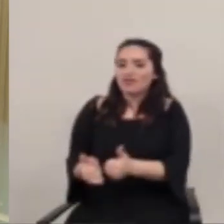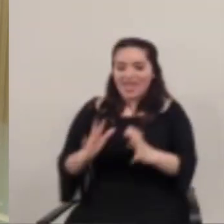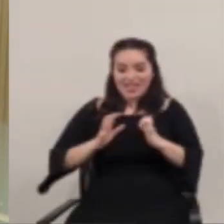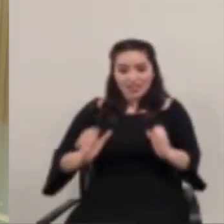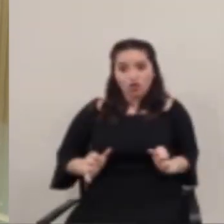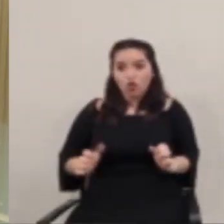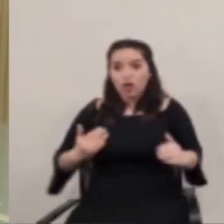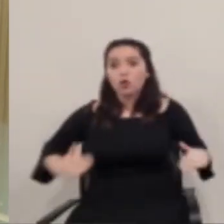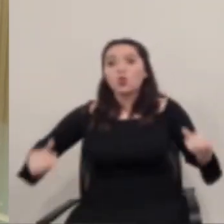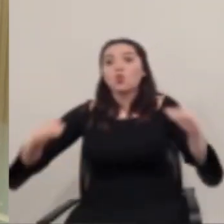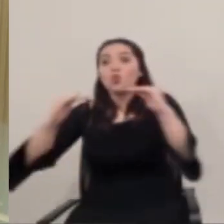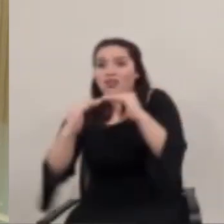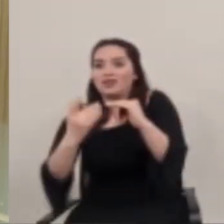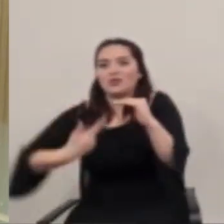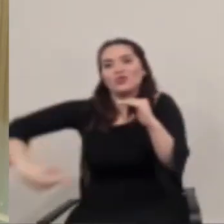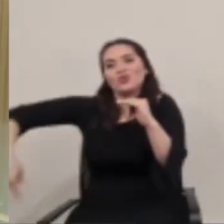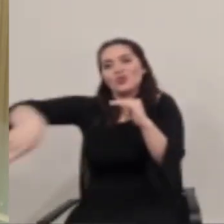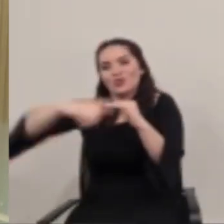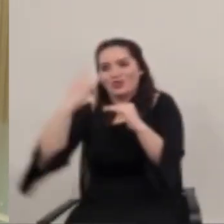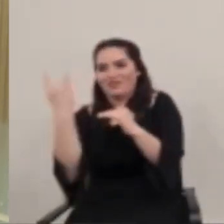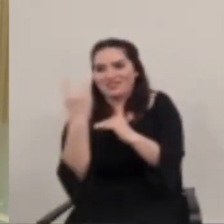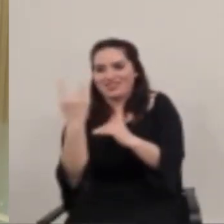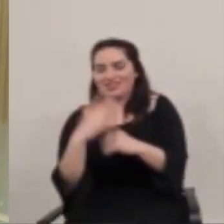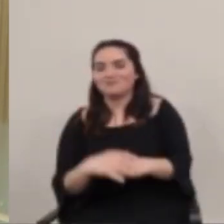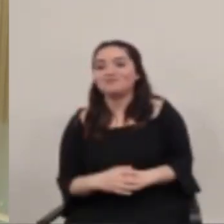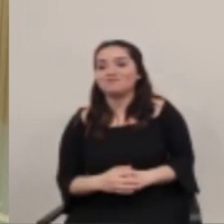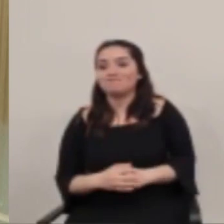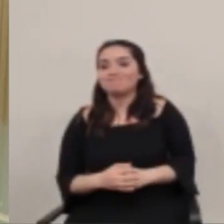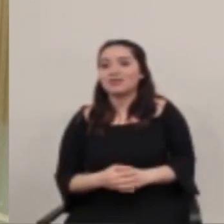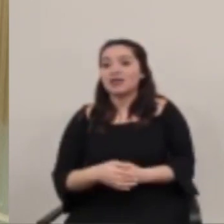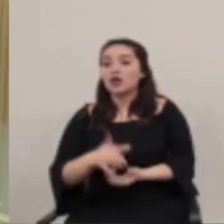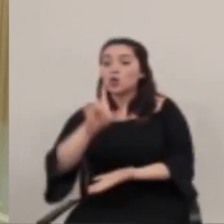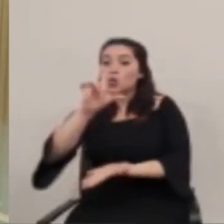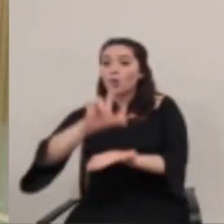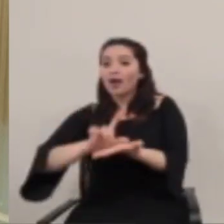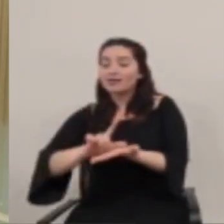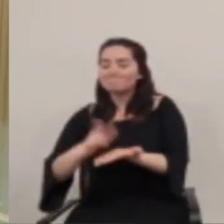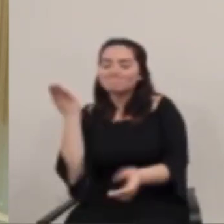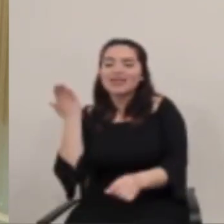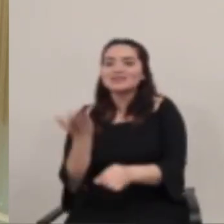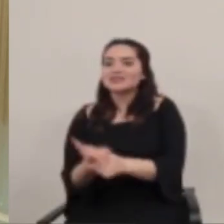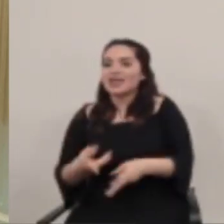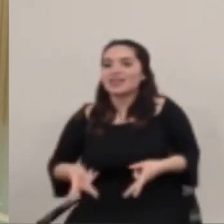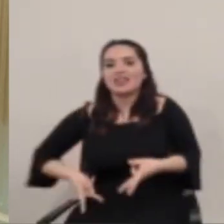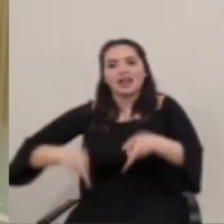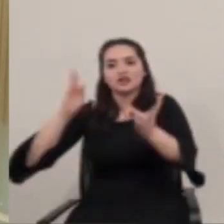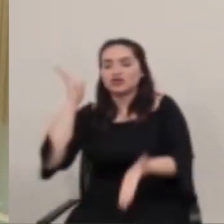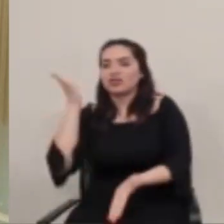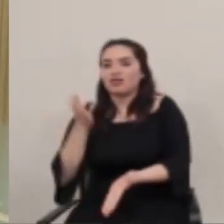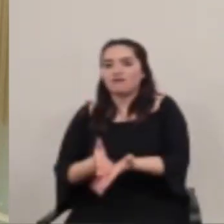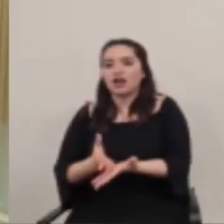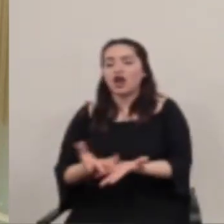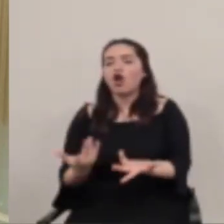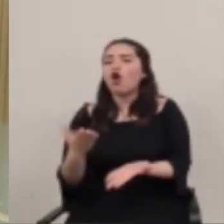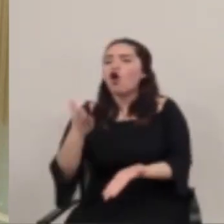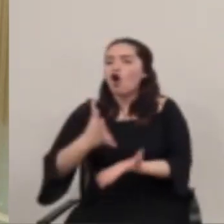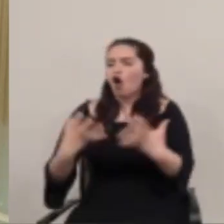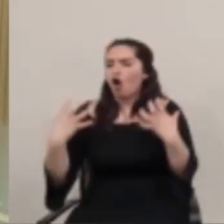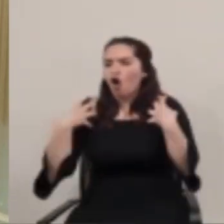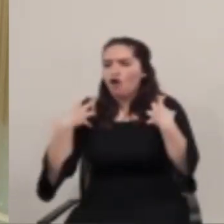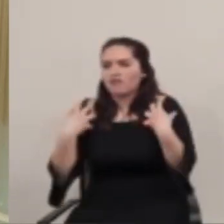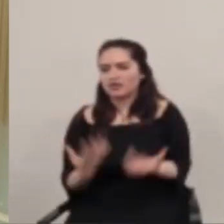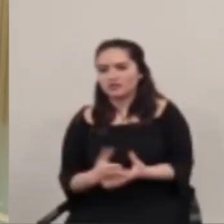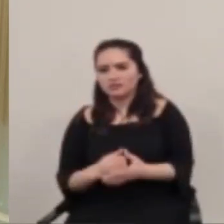para nuestras universidades. El establecimiento de principios, derechos, deberes y obligaciones consagrados en instrumentos